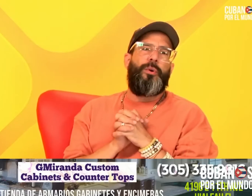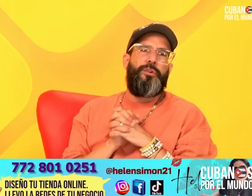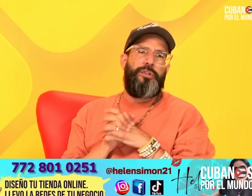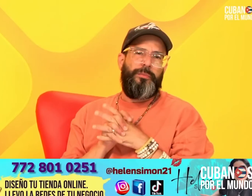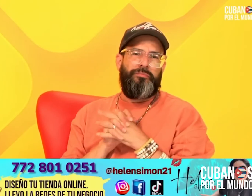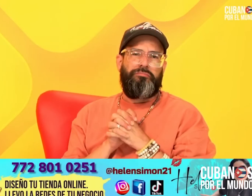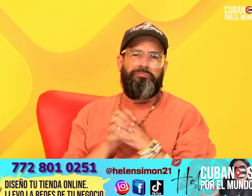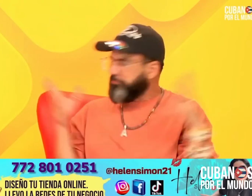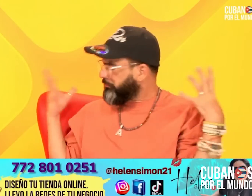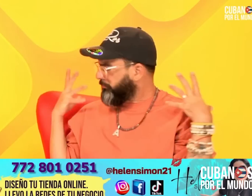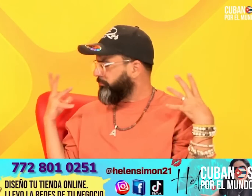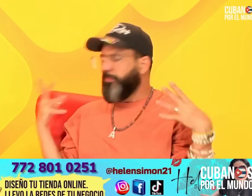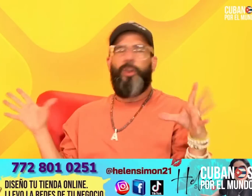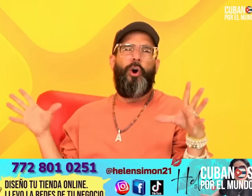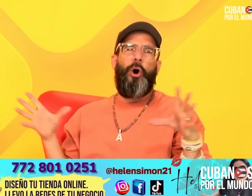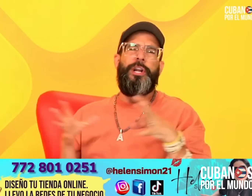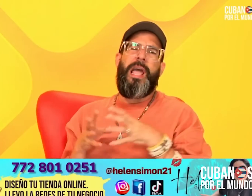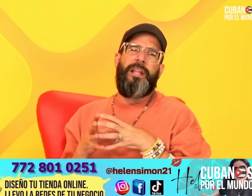ministro ruso.